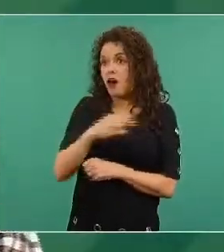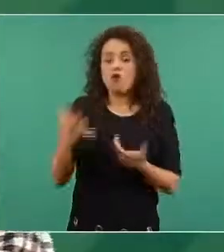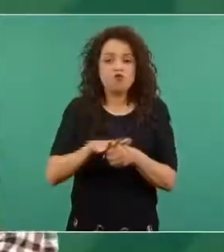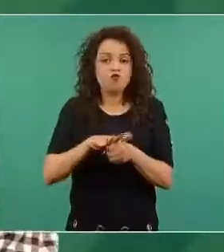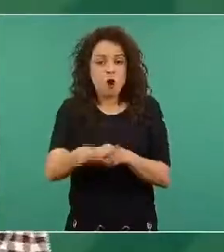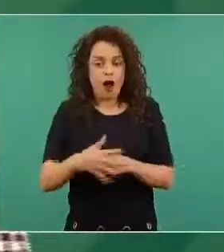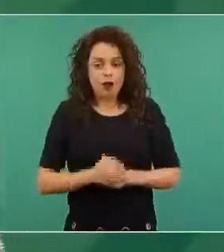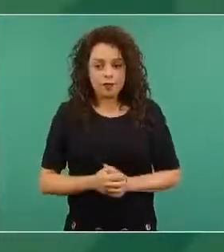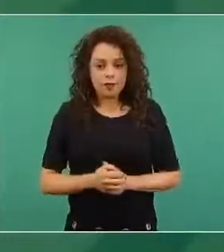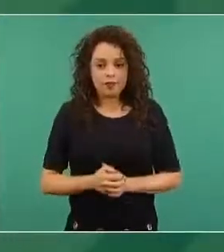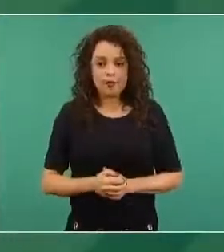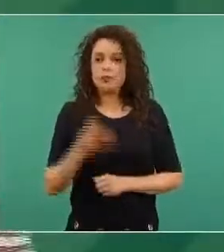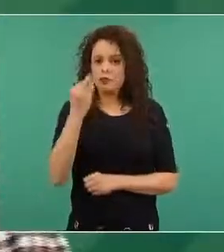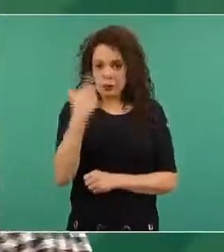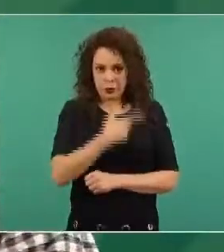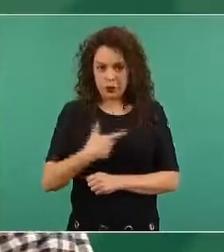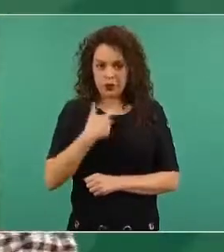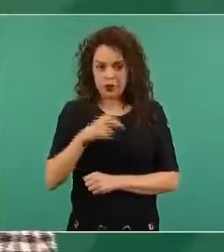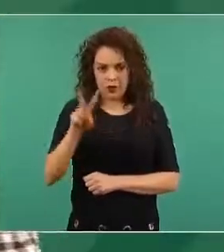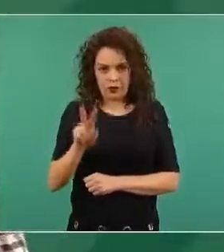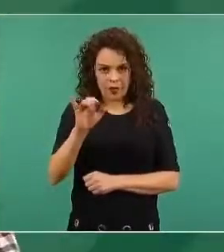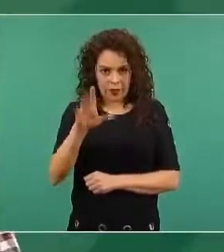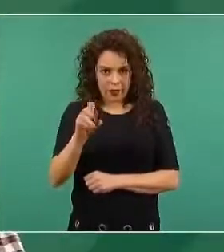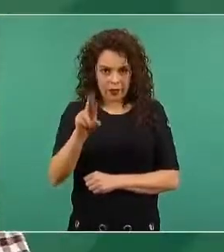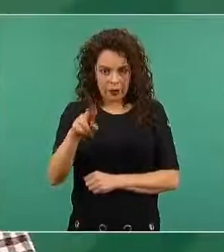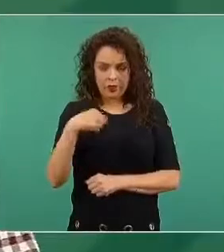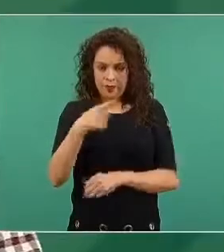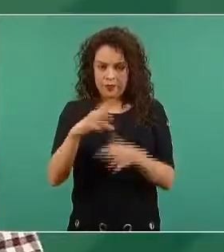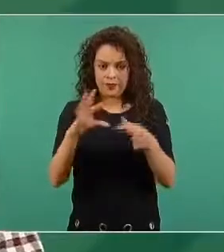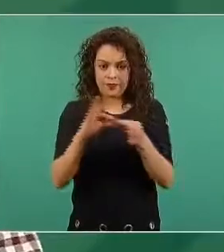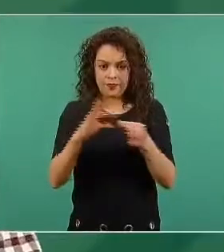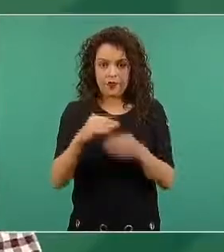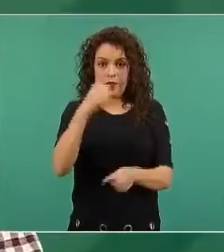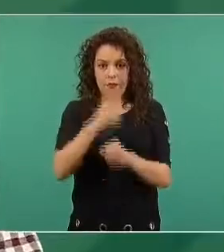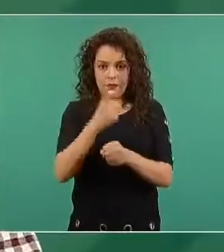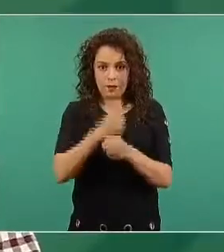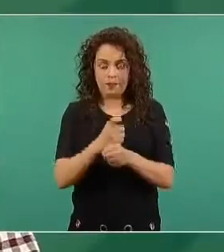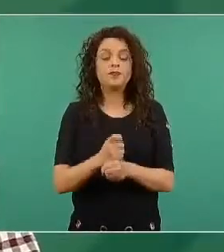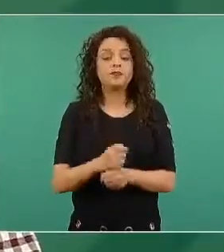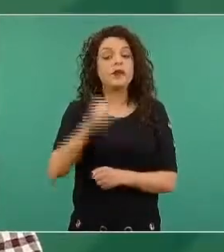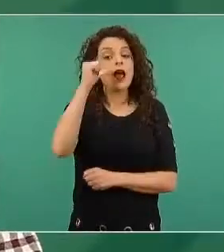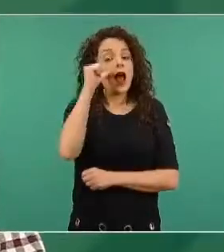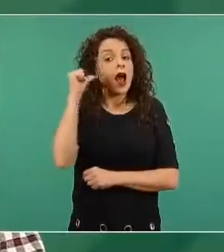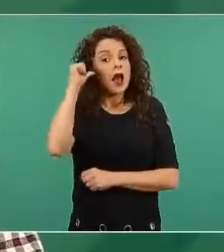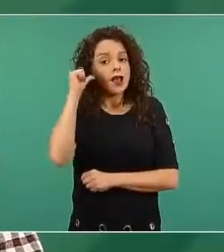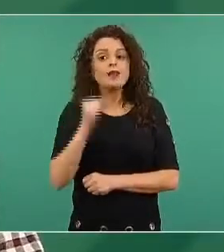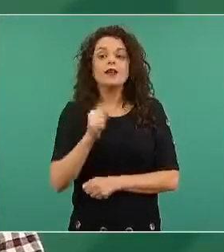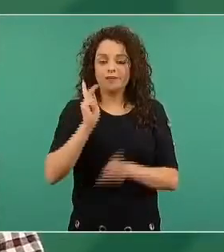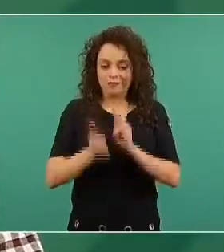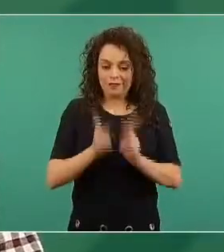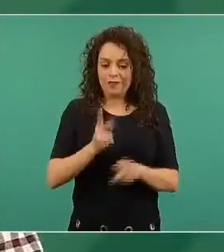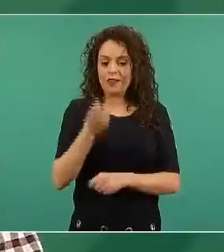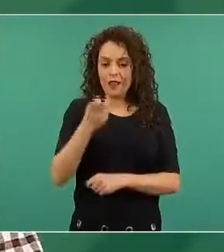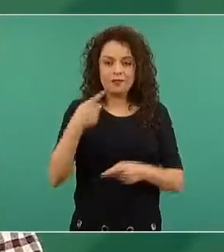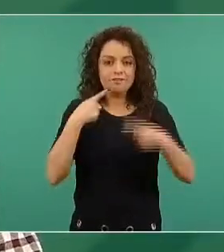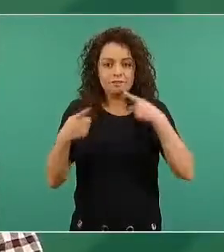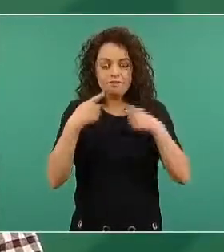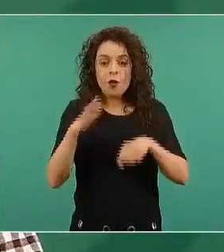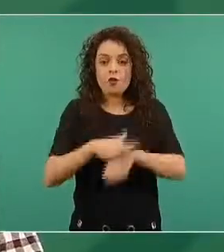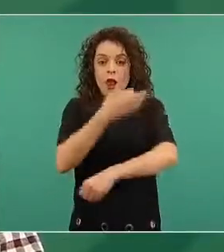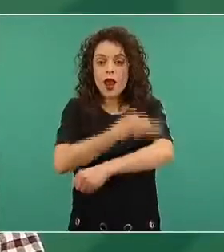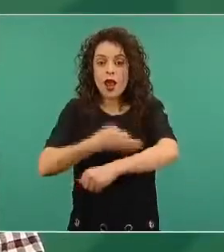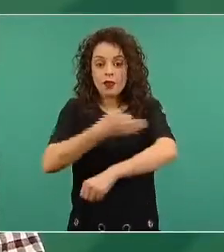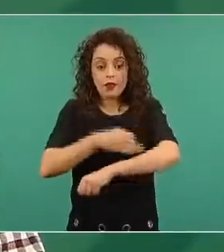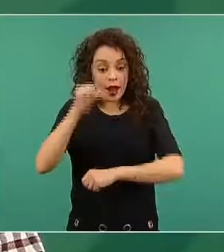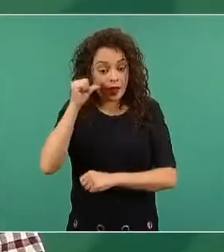le comentó. Gracias. Con mucho gusto, Víctor. Comento sobre lo primero. Ayer hablábamos de eso porque justo en horas de la tarde,